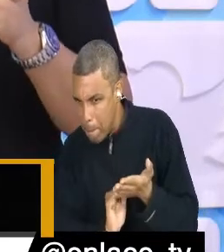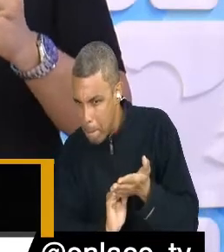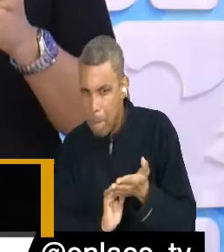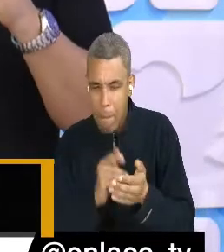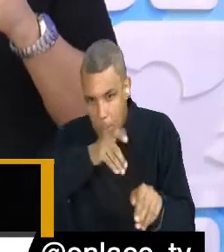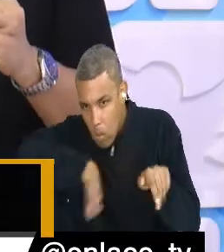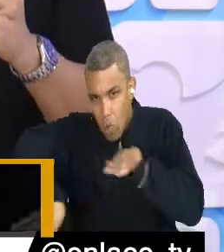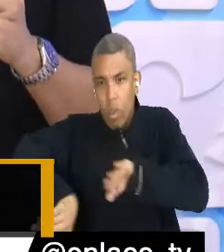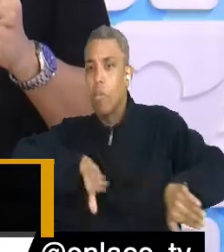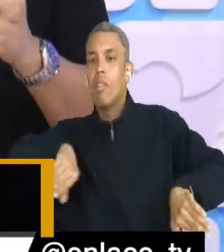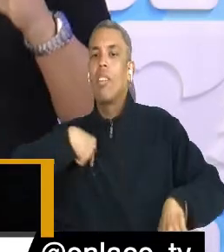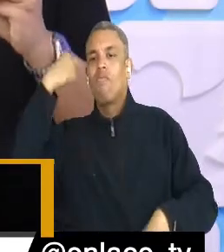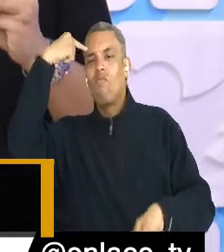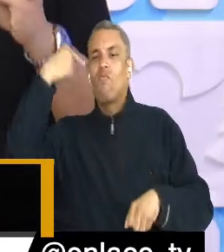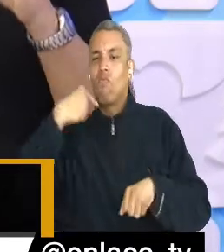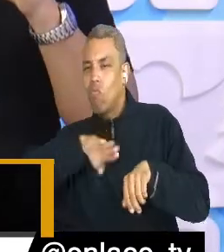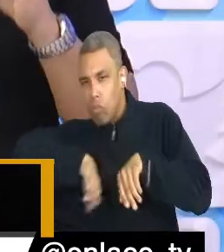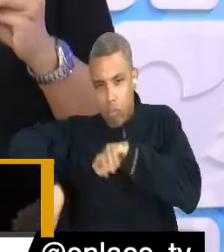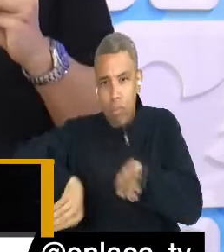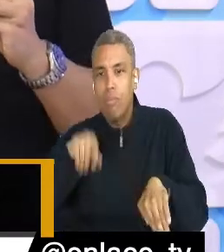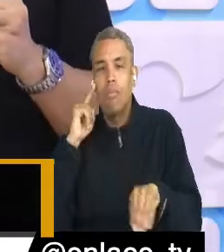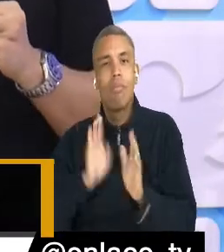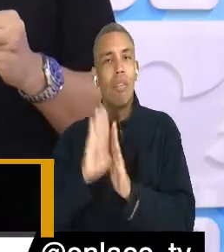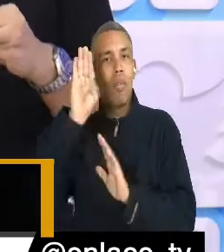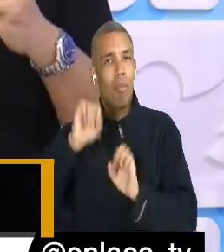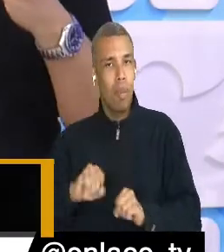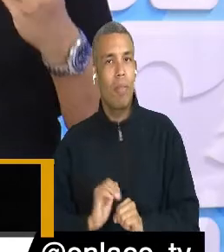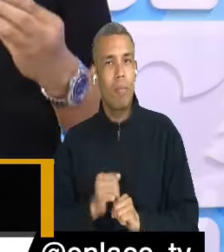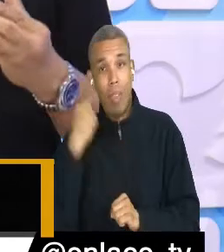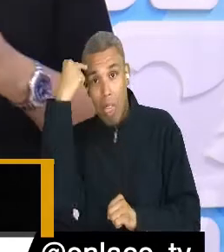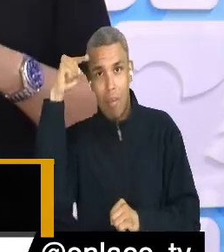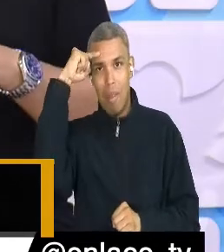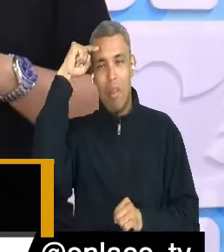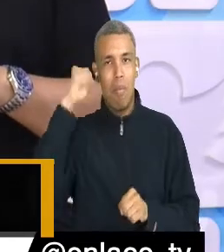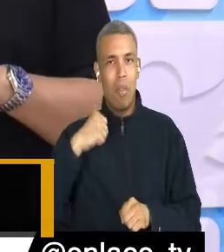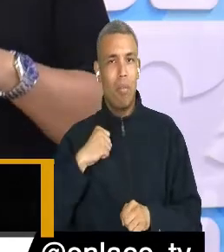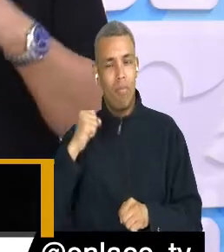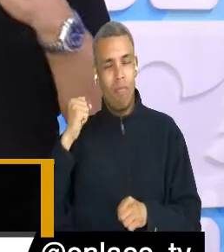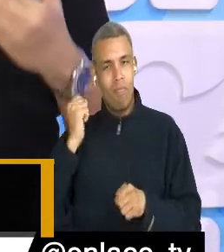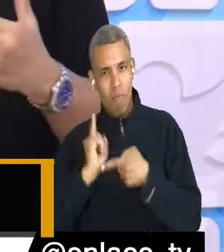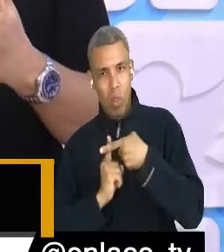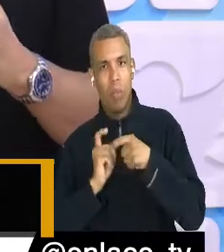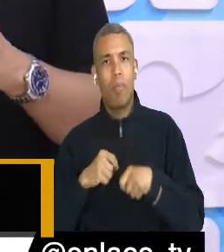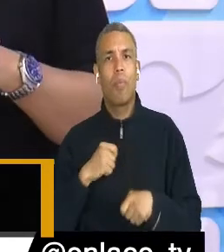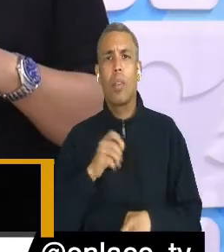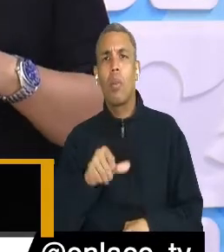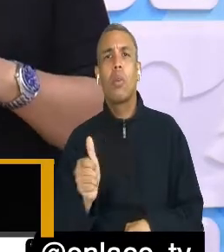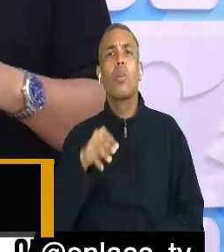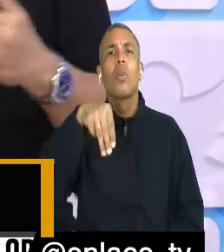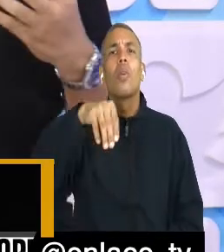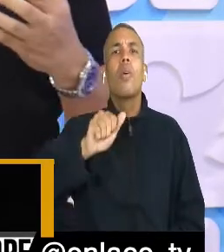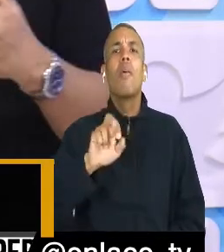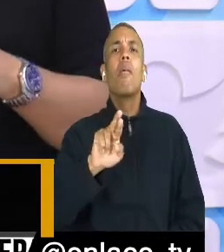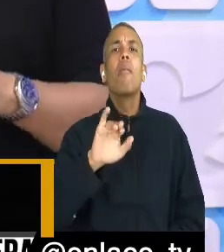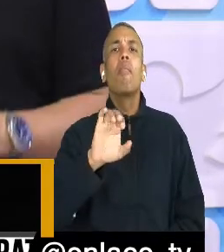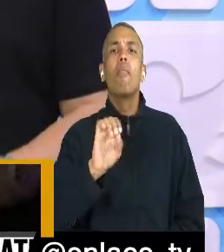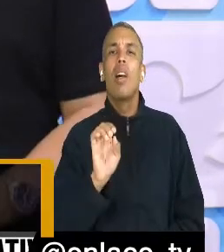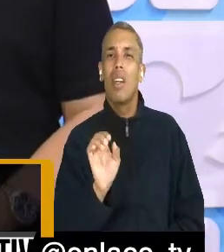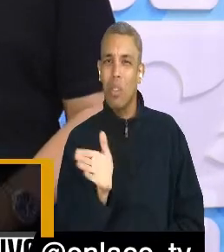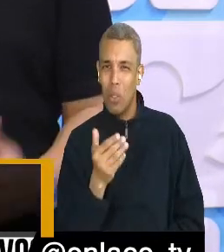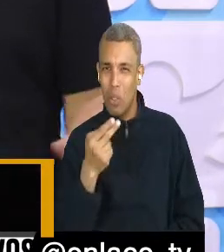muy importante que todos asistamos esta tarde. Además, vamos a tener a Mario Hernández, empresario colombiano exitoso, quien también nos